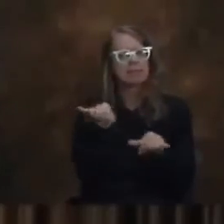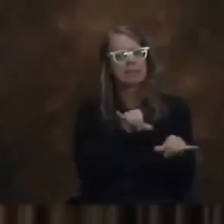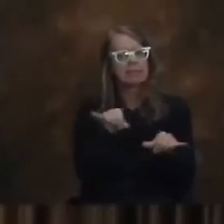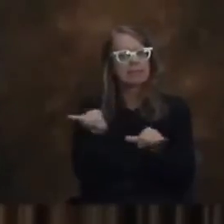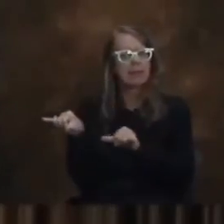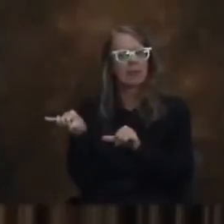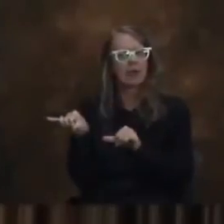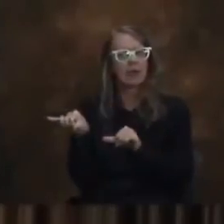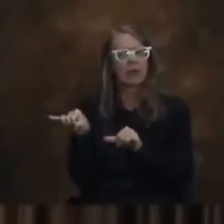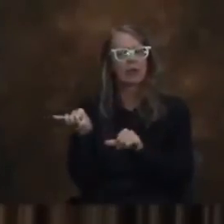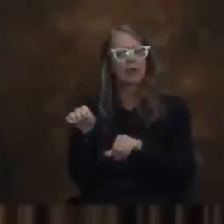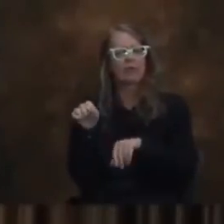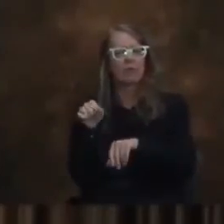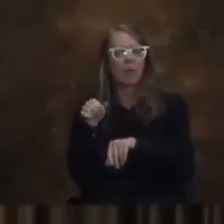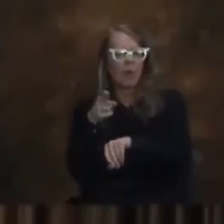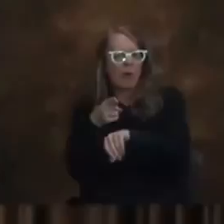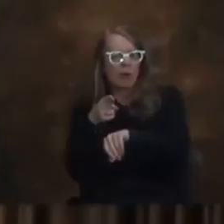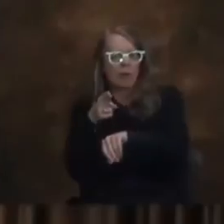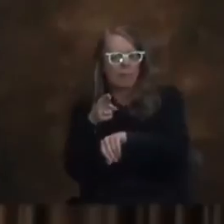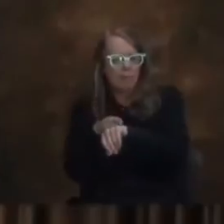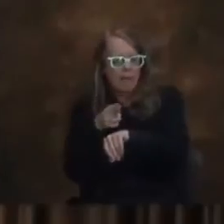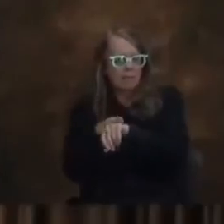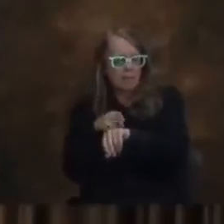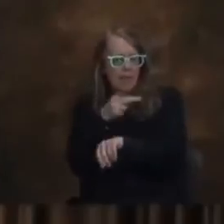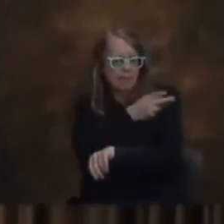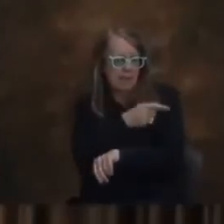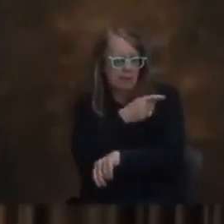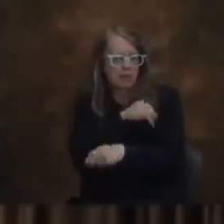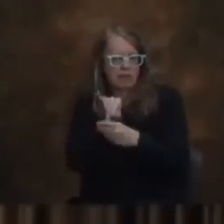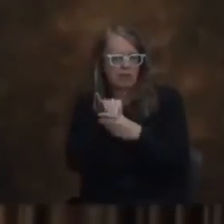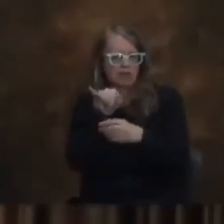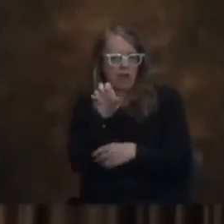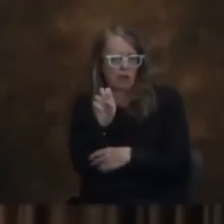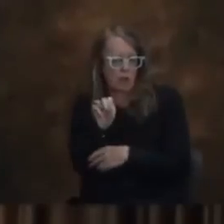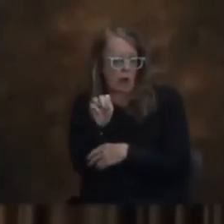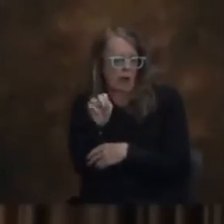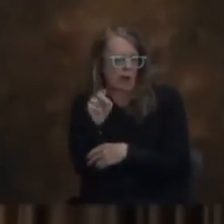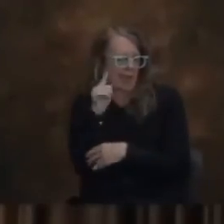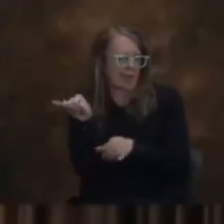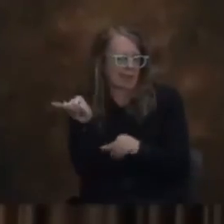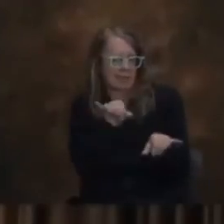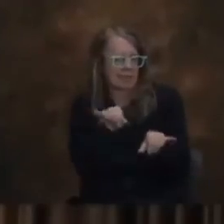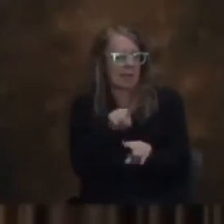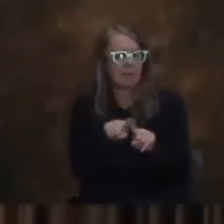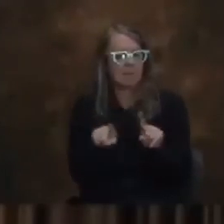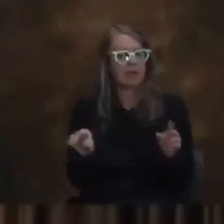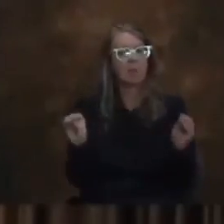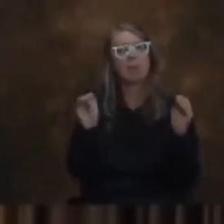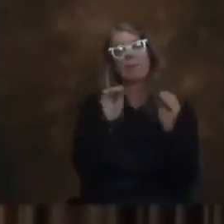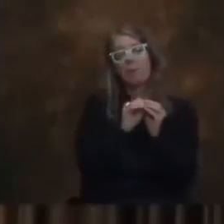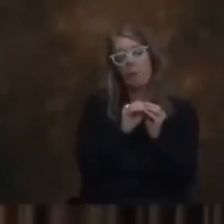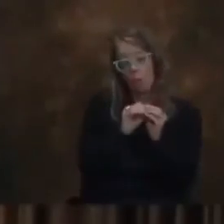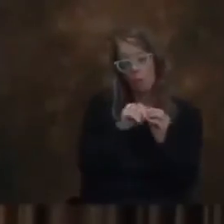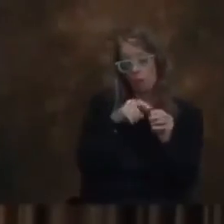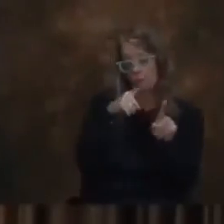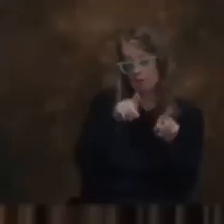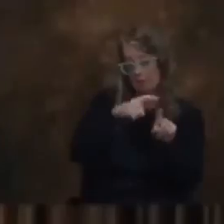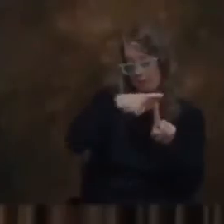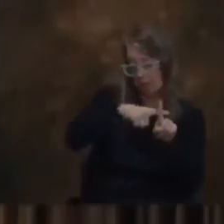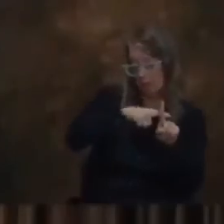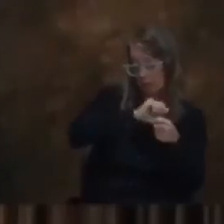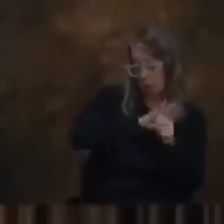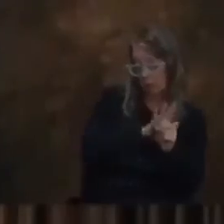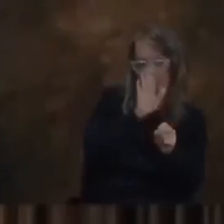yo creo que la tasa de muerte va a ser similar con más casos similares que no llegan al hospital así que vamos a ver